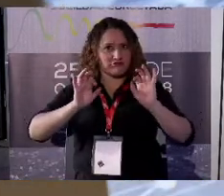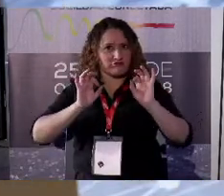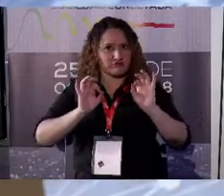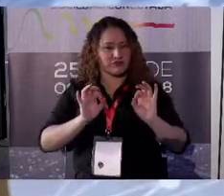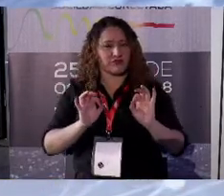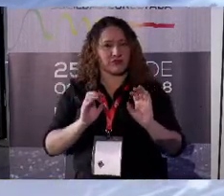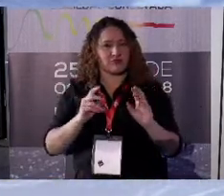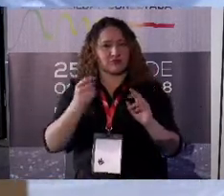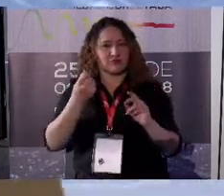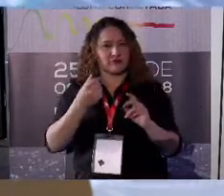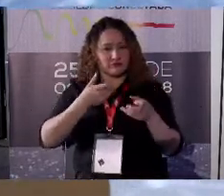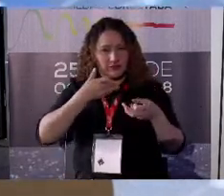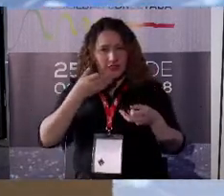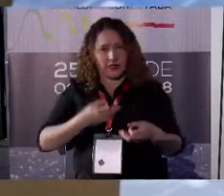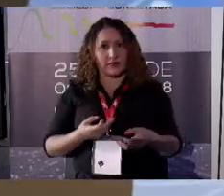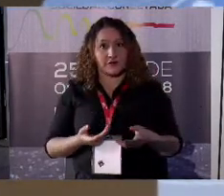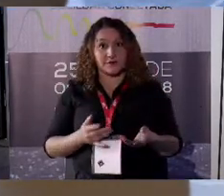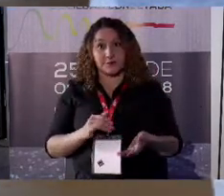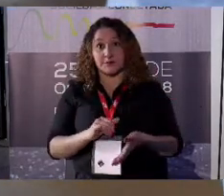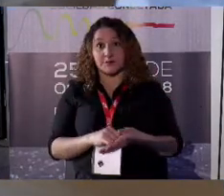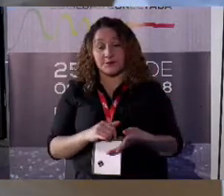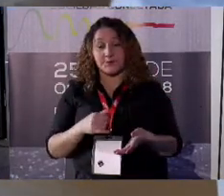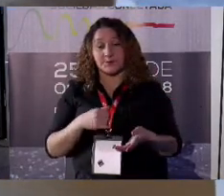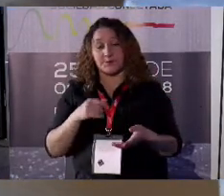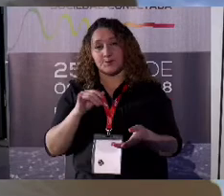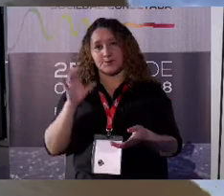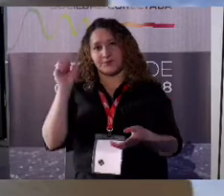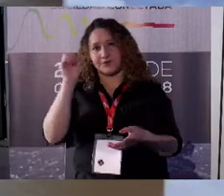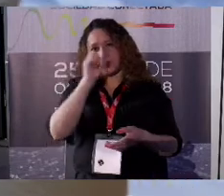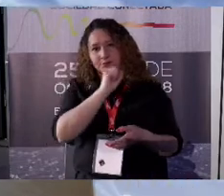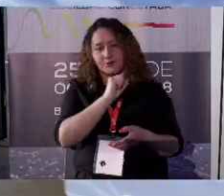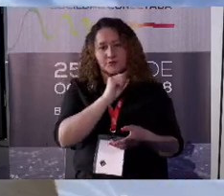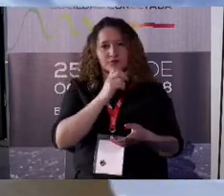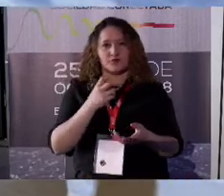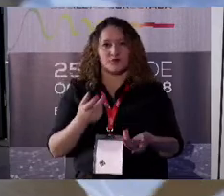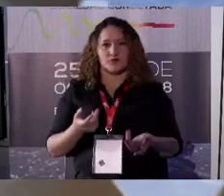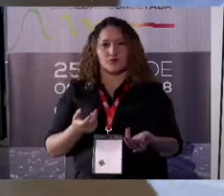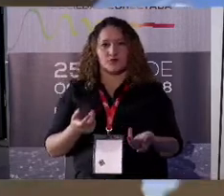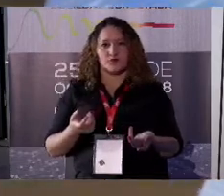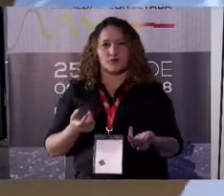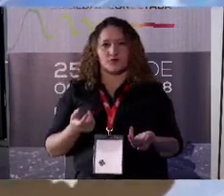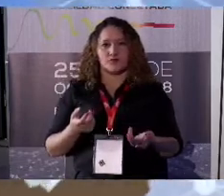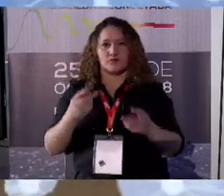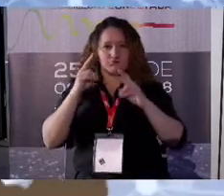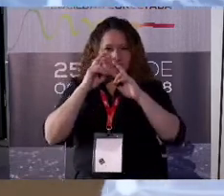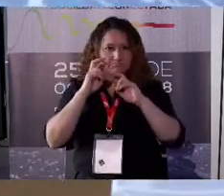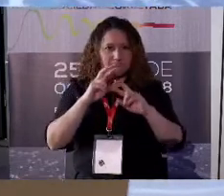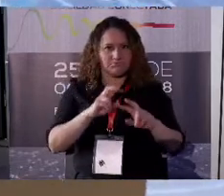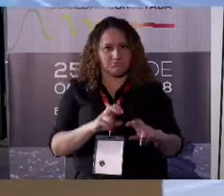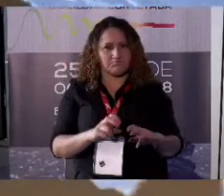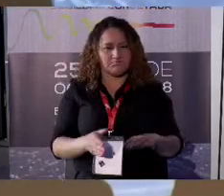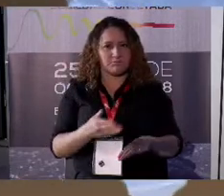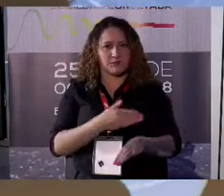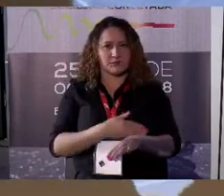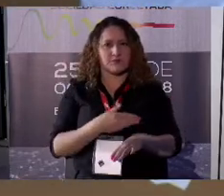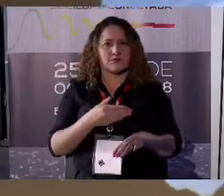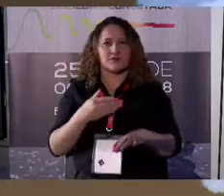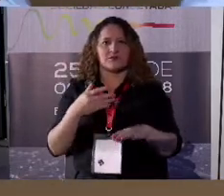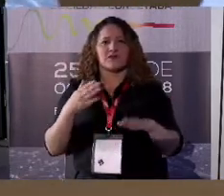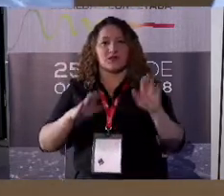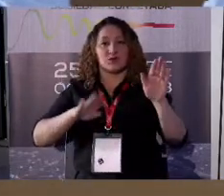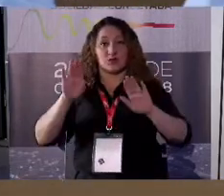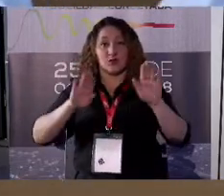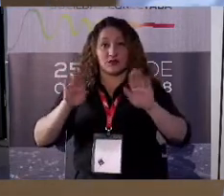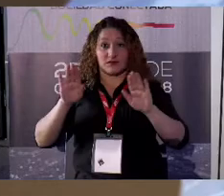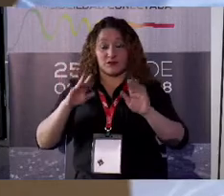su valoración real. Y eso lo hemos podido ver en unos estudios que hemos hecho de las dos subastas